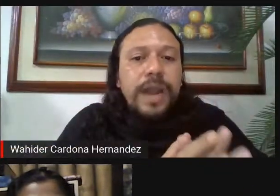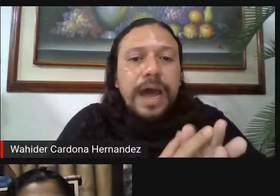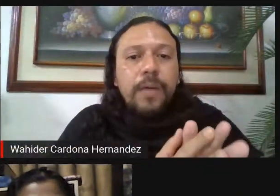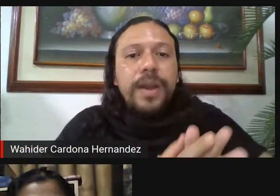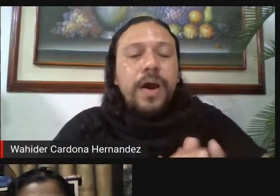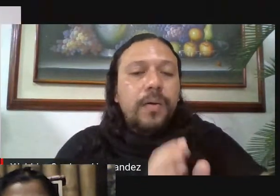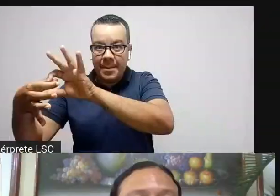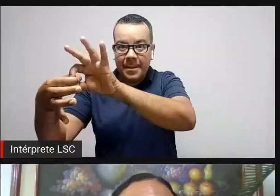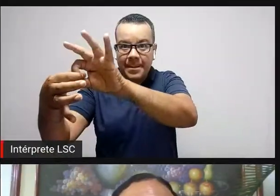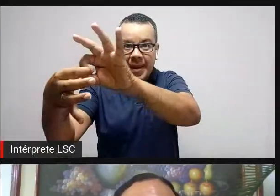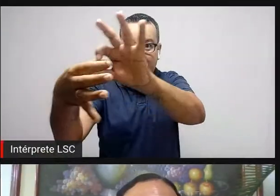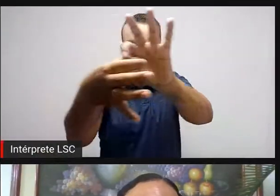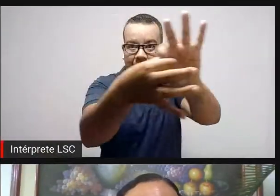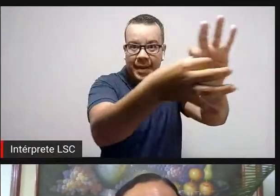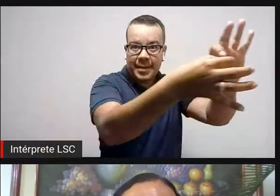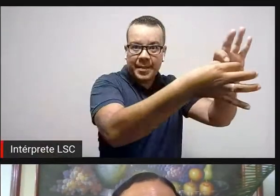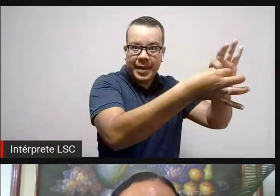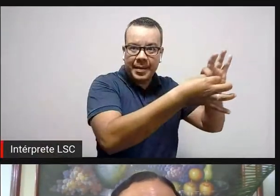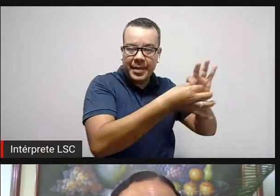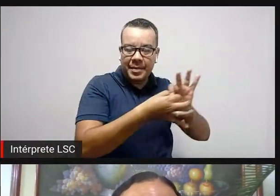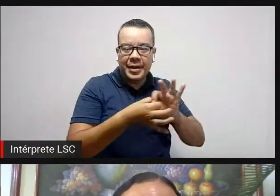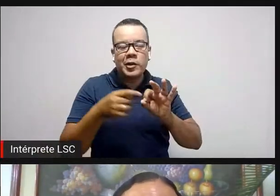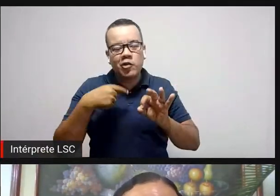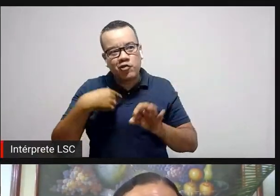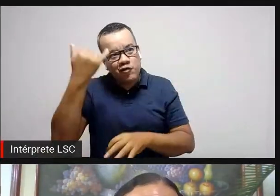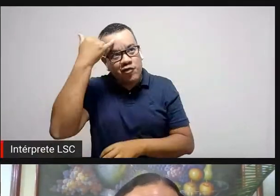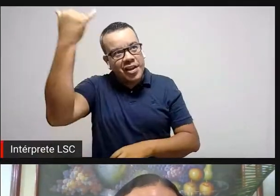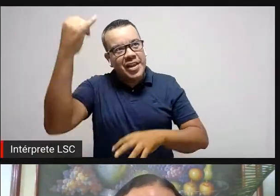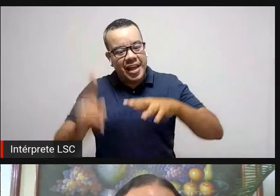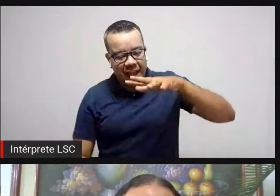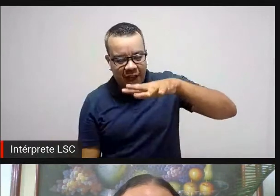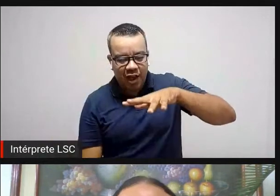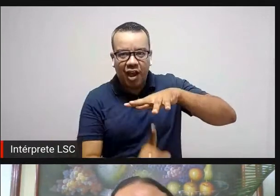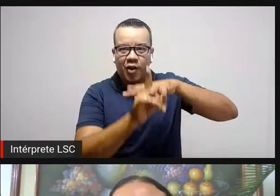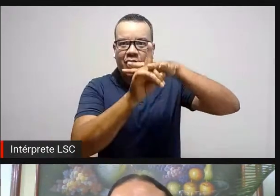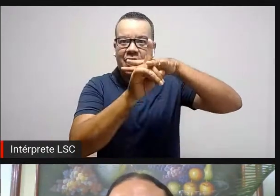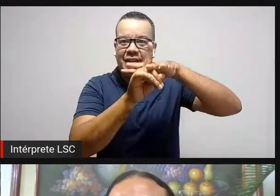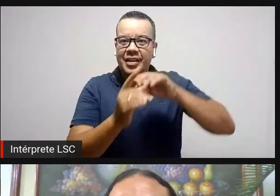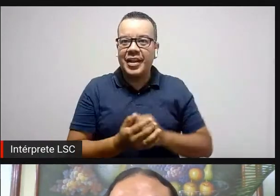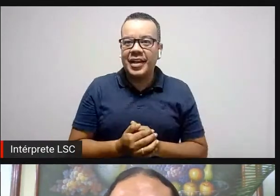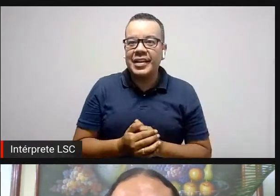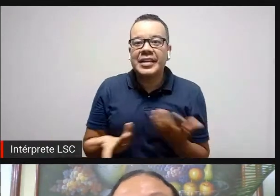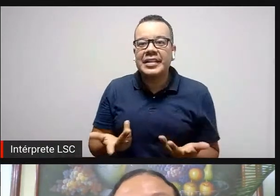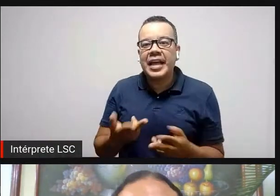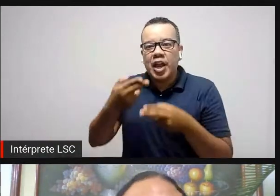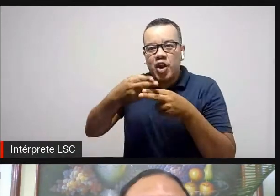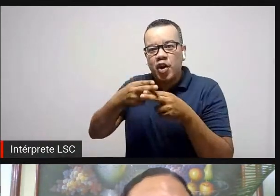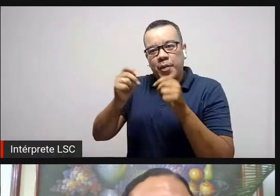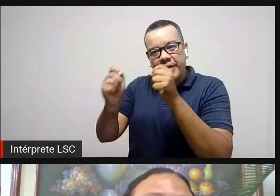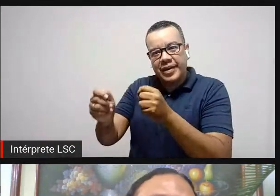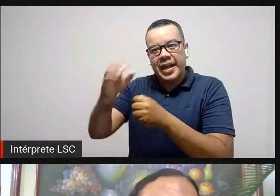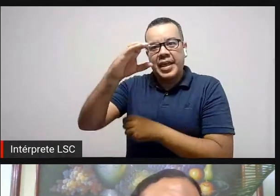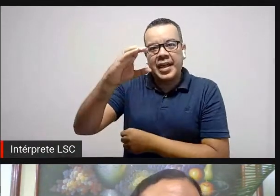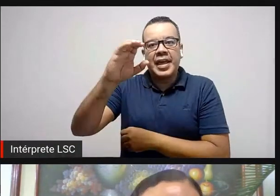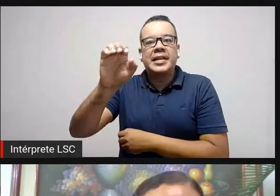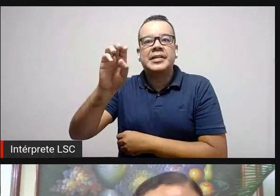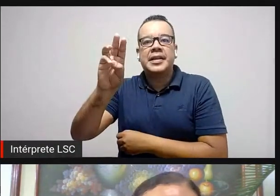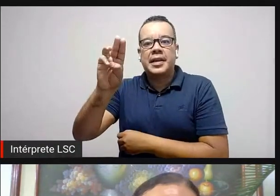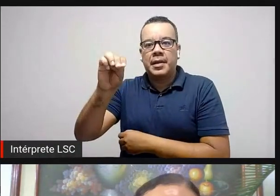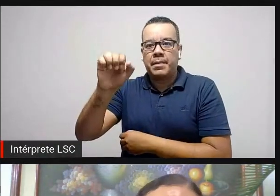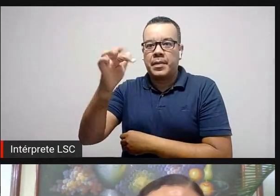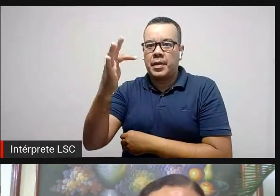surge una obra que se llama Cementerio Exquisito, y que Cementerio Exquisito precisamente salió de lo